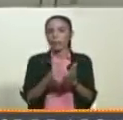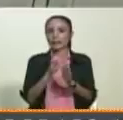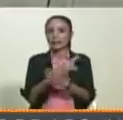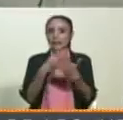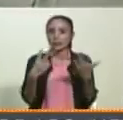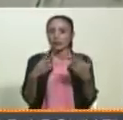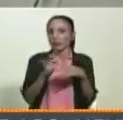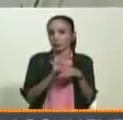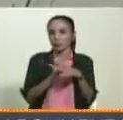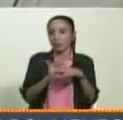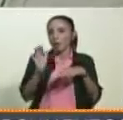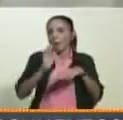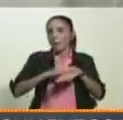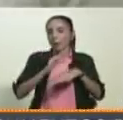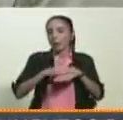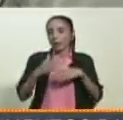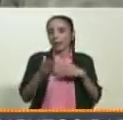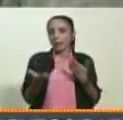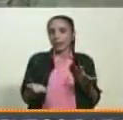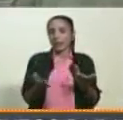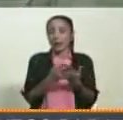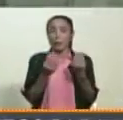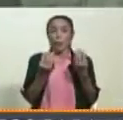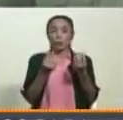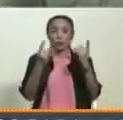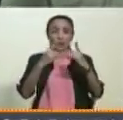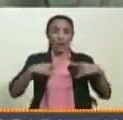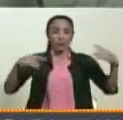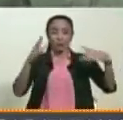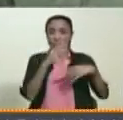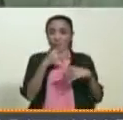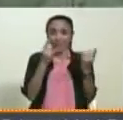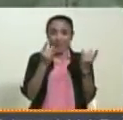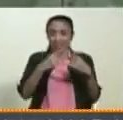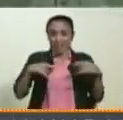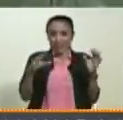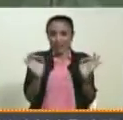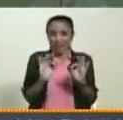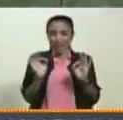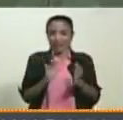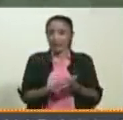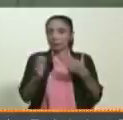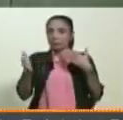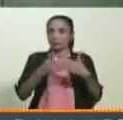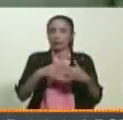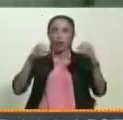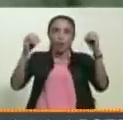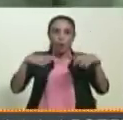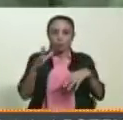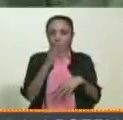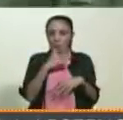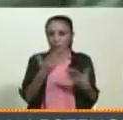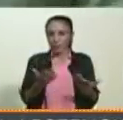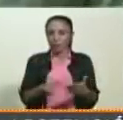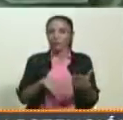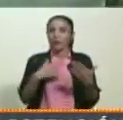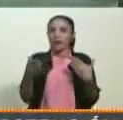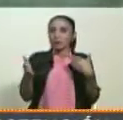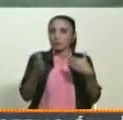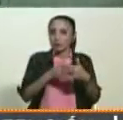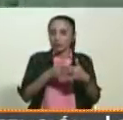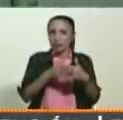2017, donde por sustracción de cables y del tendido eléctrico estábamos cerrados hasta...